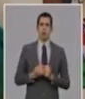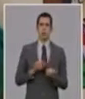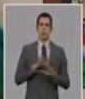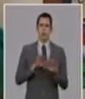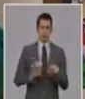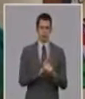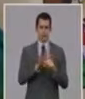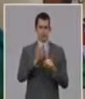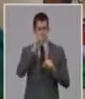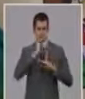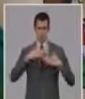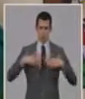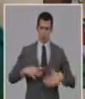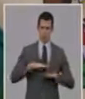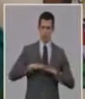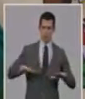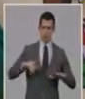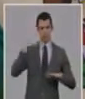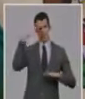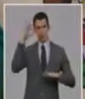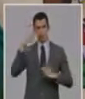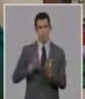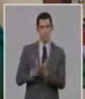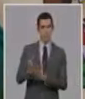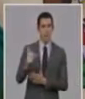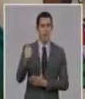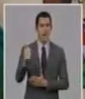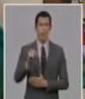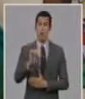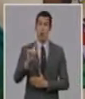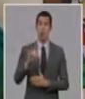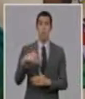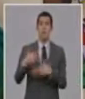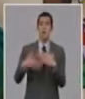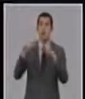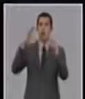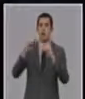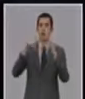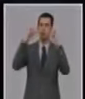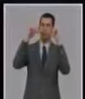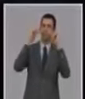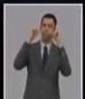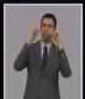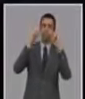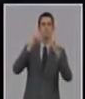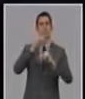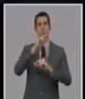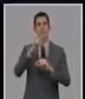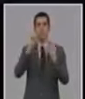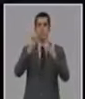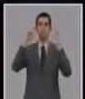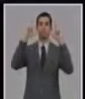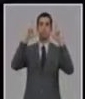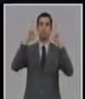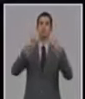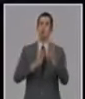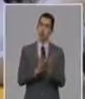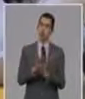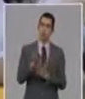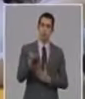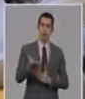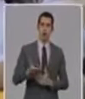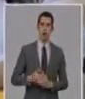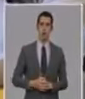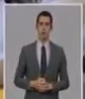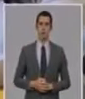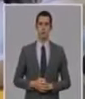La tristeza, la ansiedad, los trastornos del sueño son los que más persisten hasta el momento. Apegado a los protocolos establecidos,